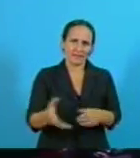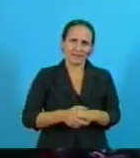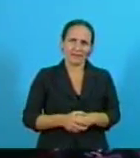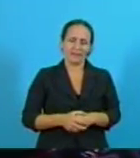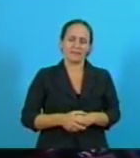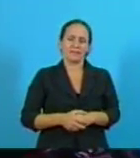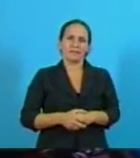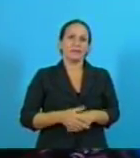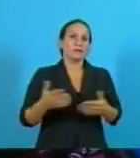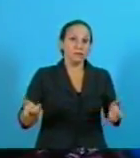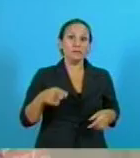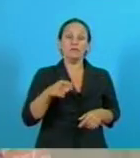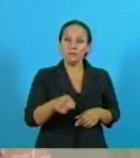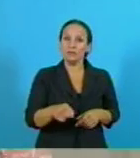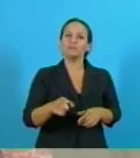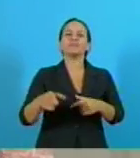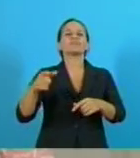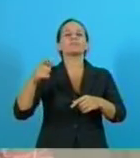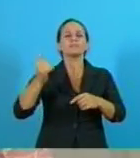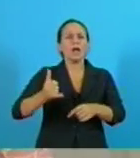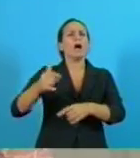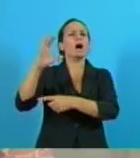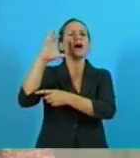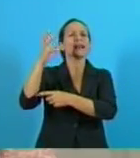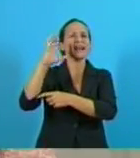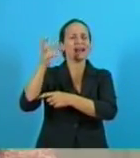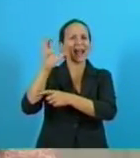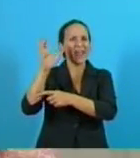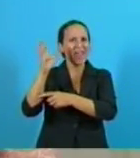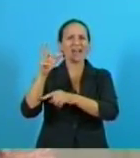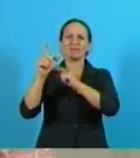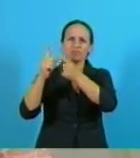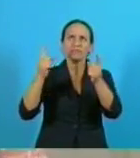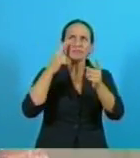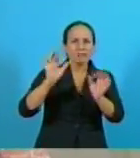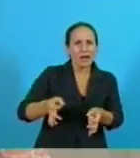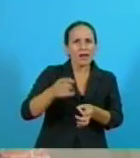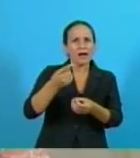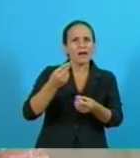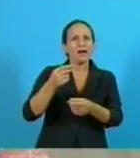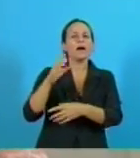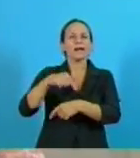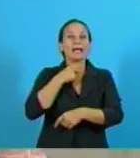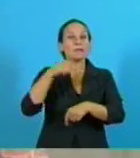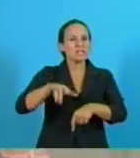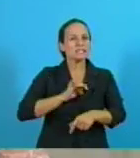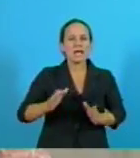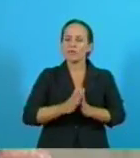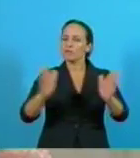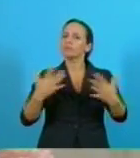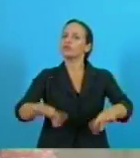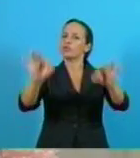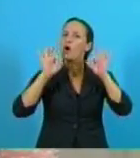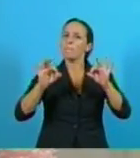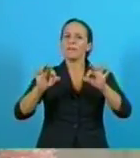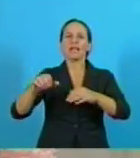El avance de los proyectos en radares primarias. Tenemos prácticamente este año, esperamos cumplir con toda la radarización en la